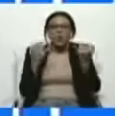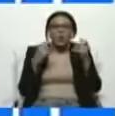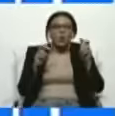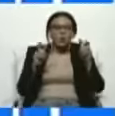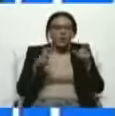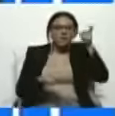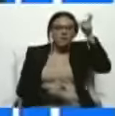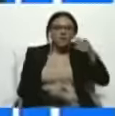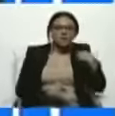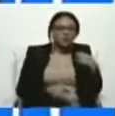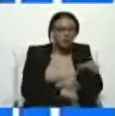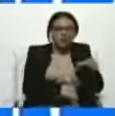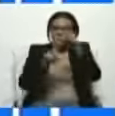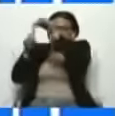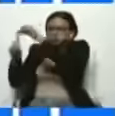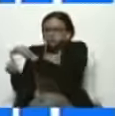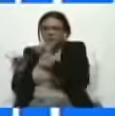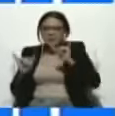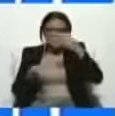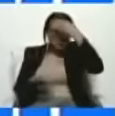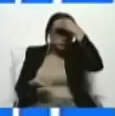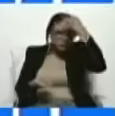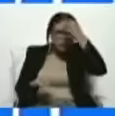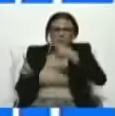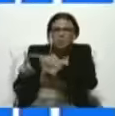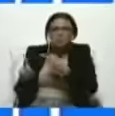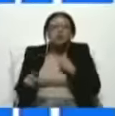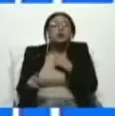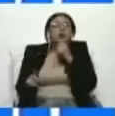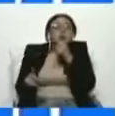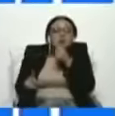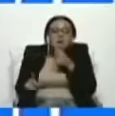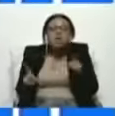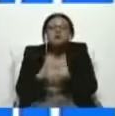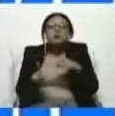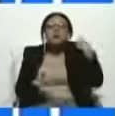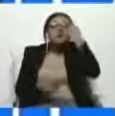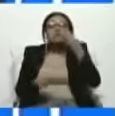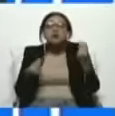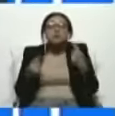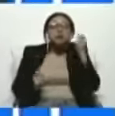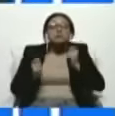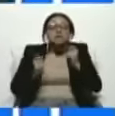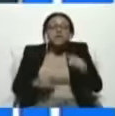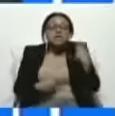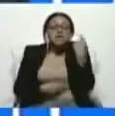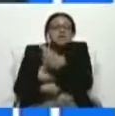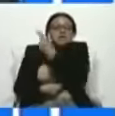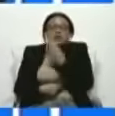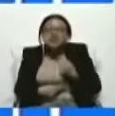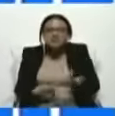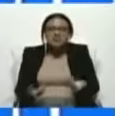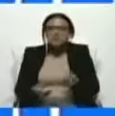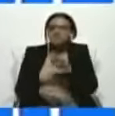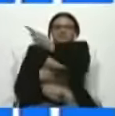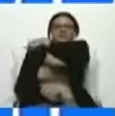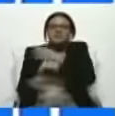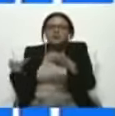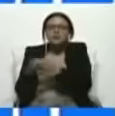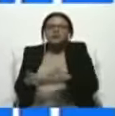A la gente se le olvidó que ellos fueron los que pidieron las sanciones, que ellos se robaron Citgo Petroleum Corporation, que ellos se robaron la plata de